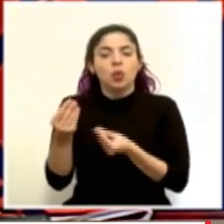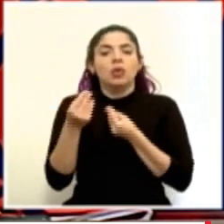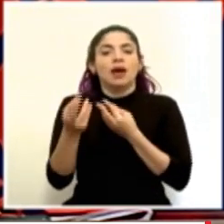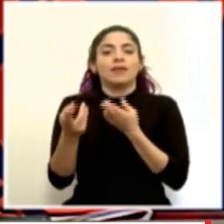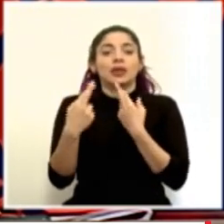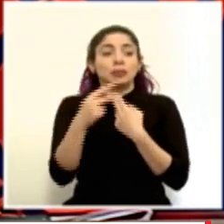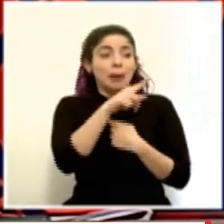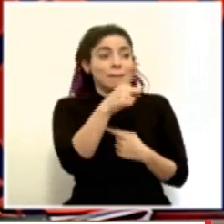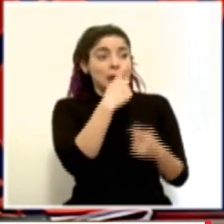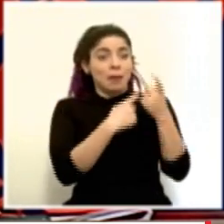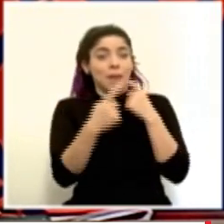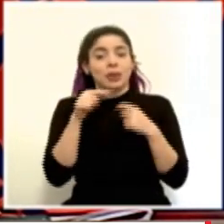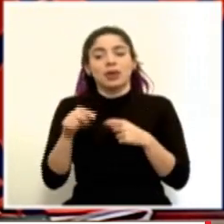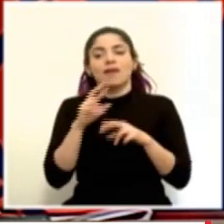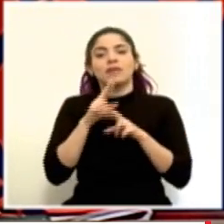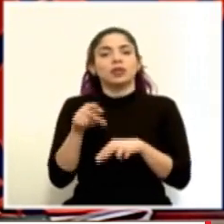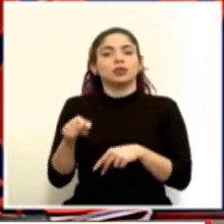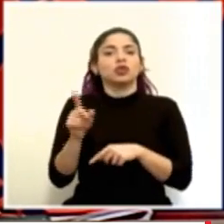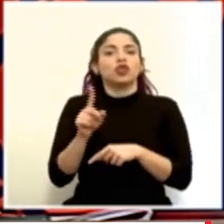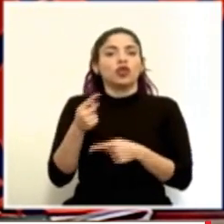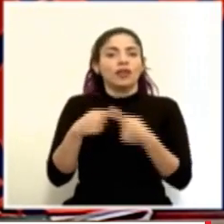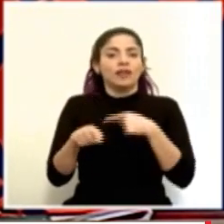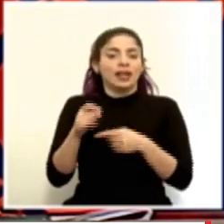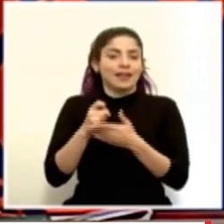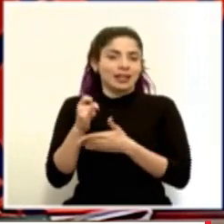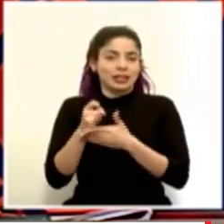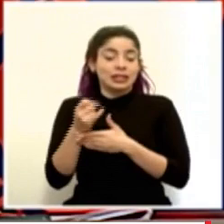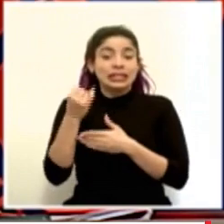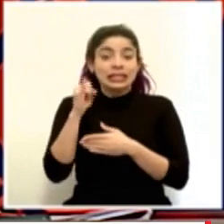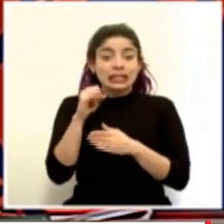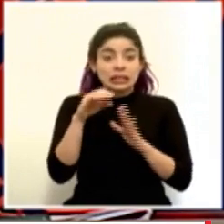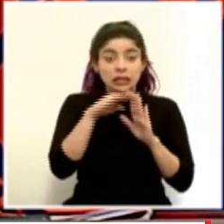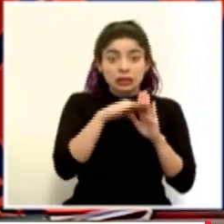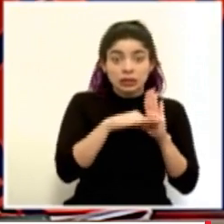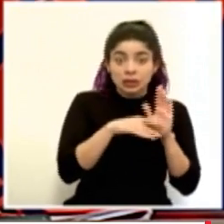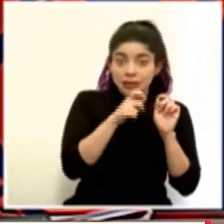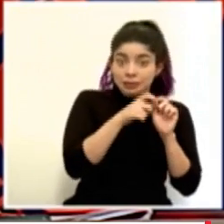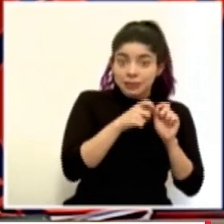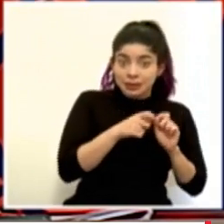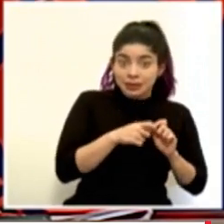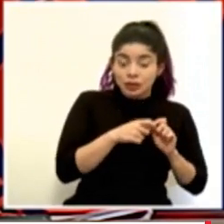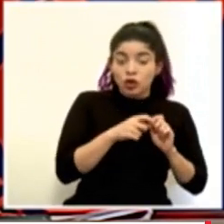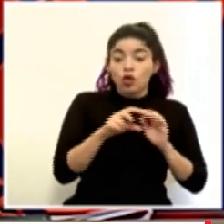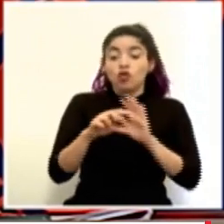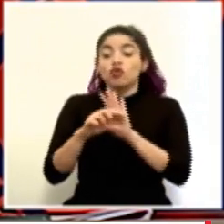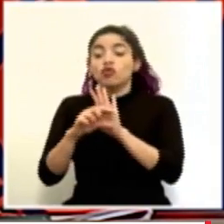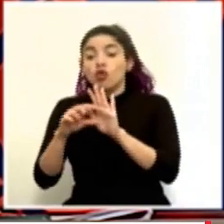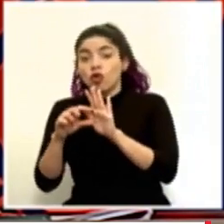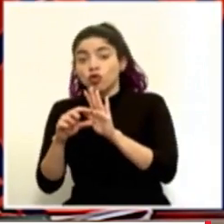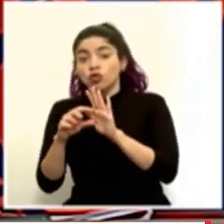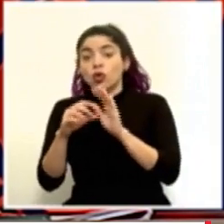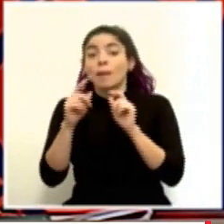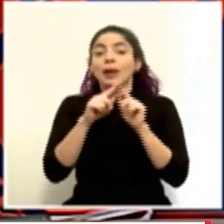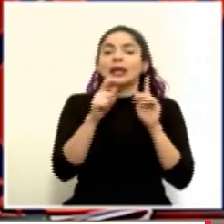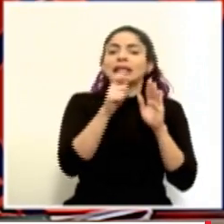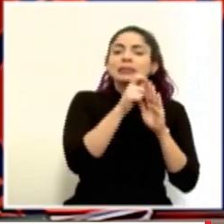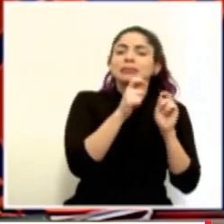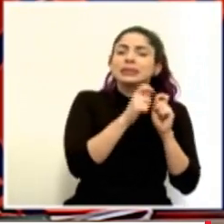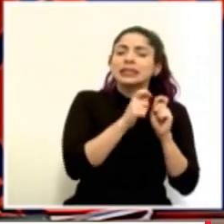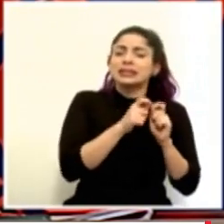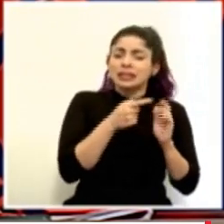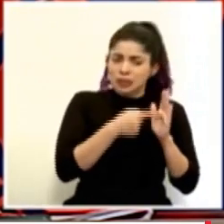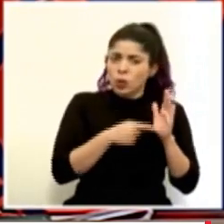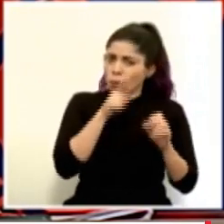respuestas que ustedes han estado preguntando, ¿verdad? Si las especificaciones, no solo la rotulación, sino si las